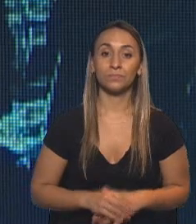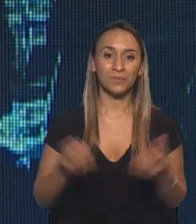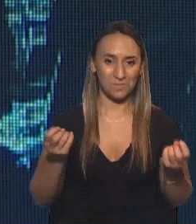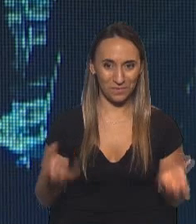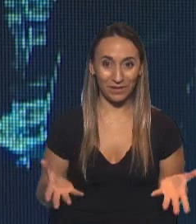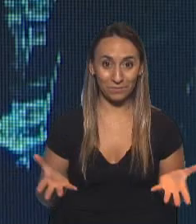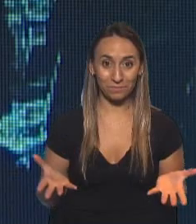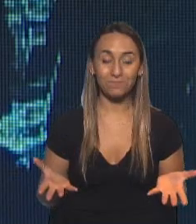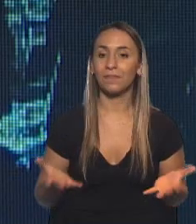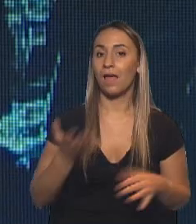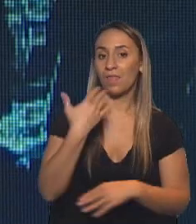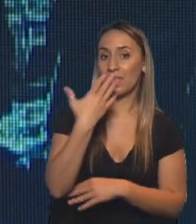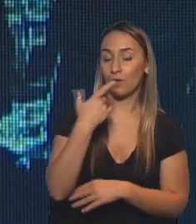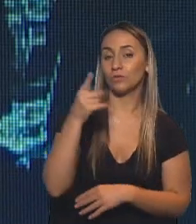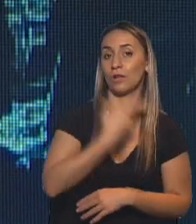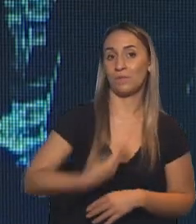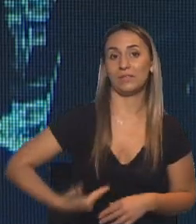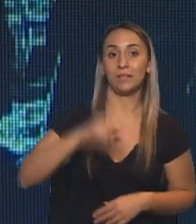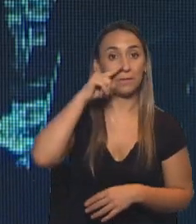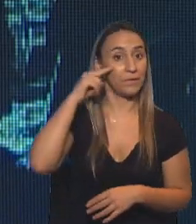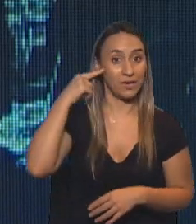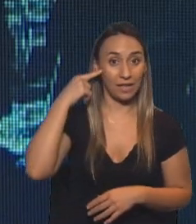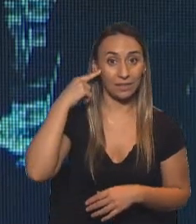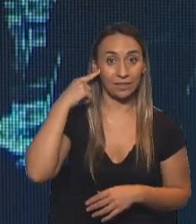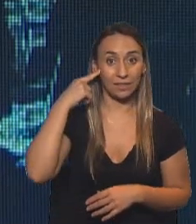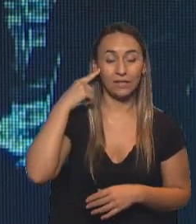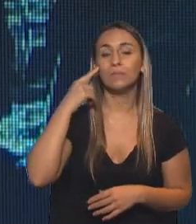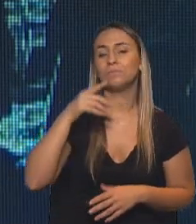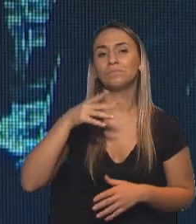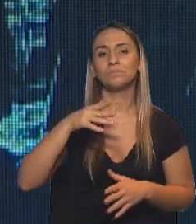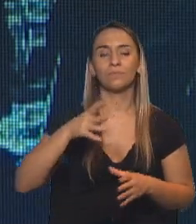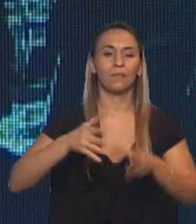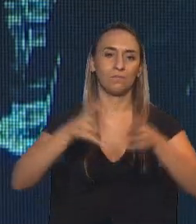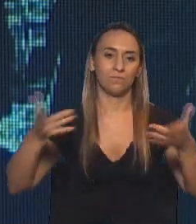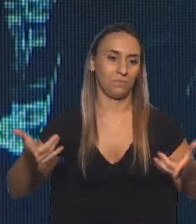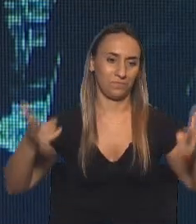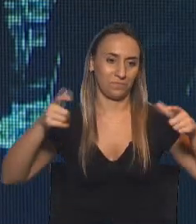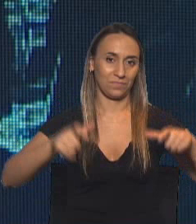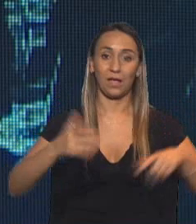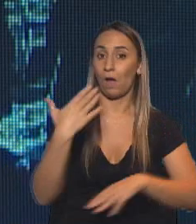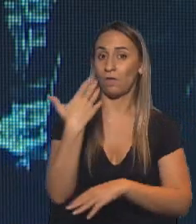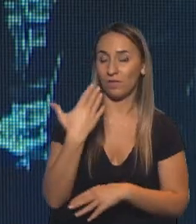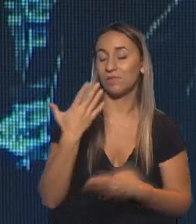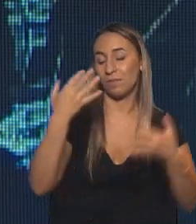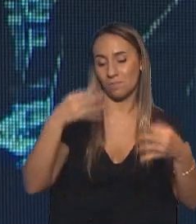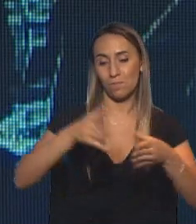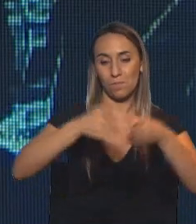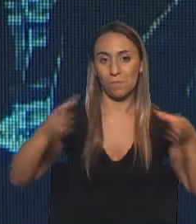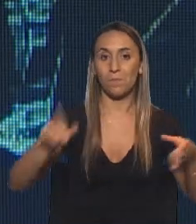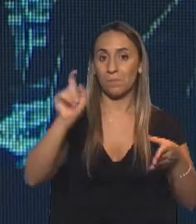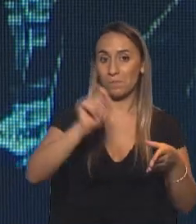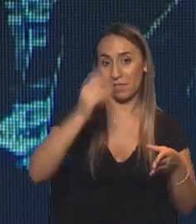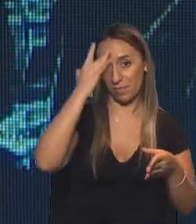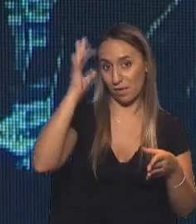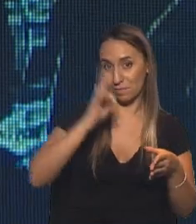Bueno, muy bien, el discurso del presidente Alberto Fernández en el marco del mes de marzo, en el marco